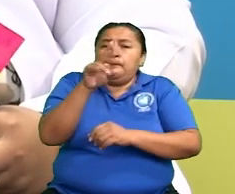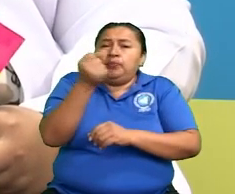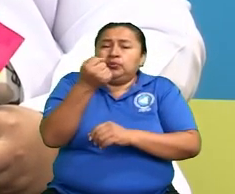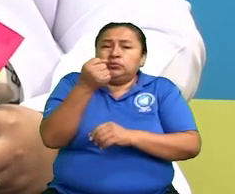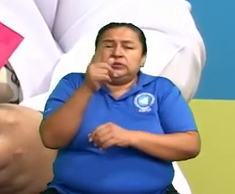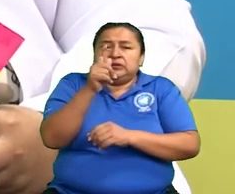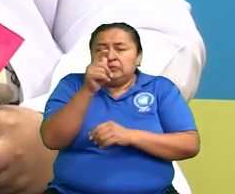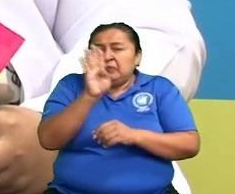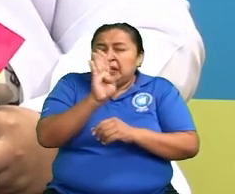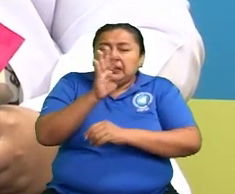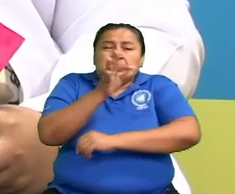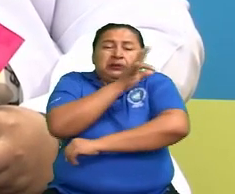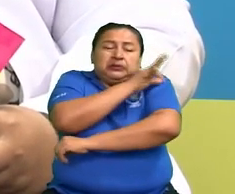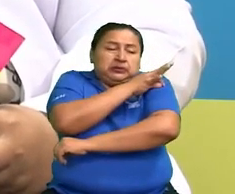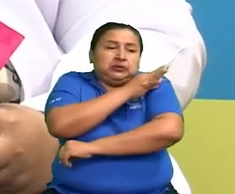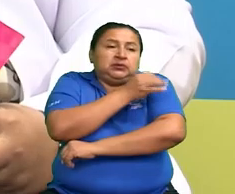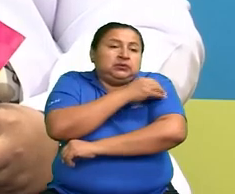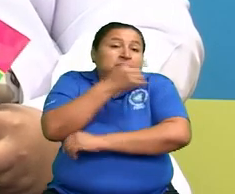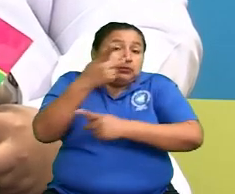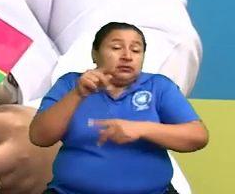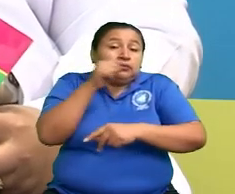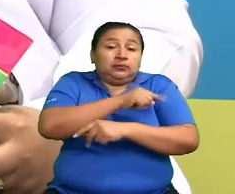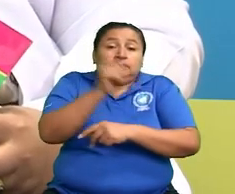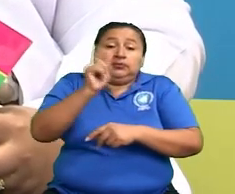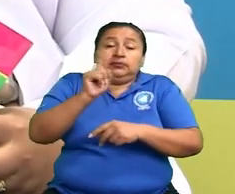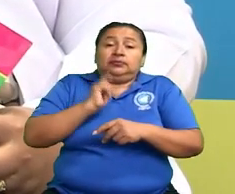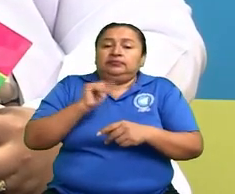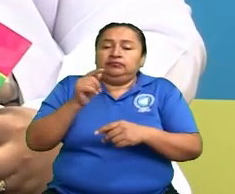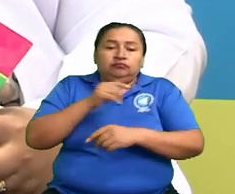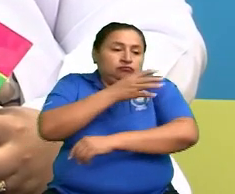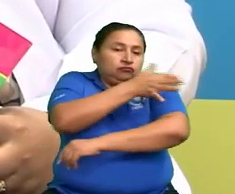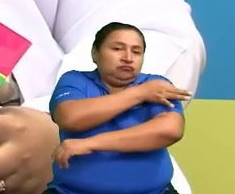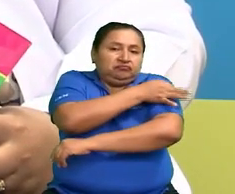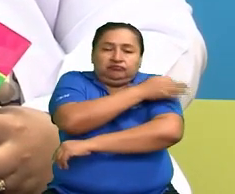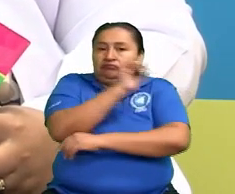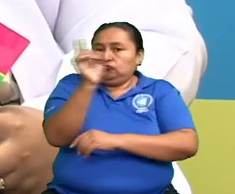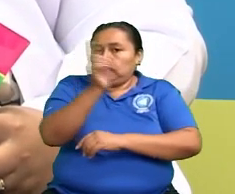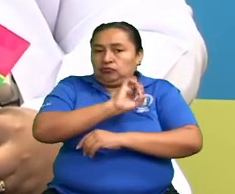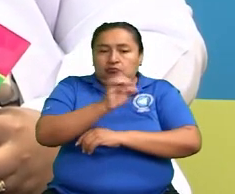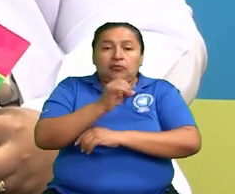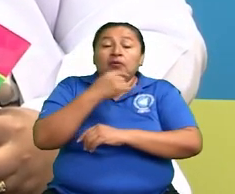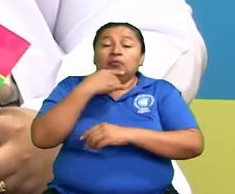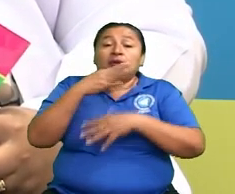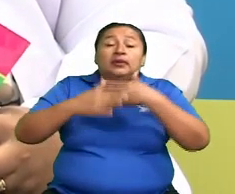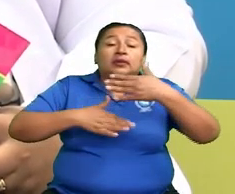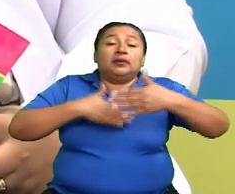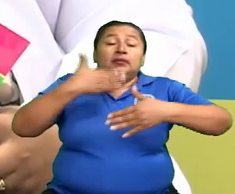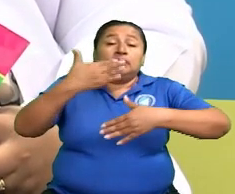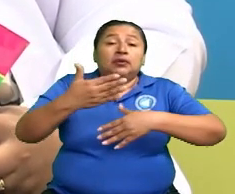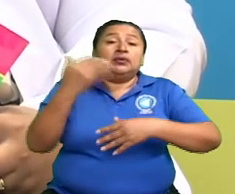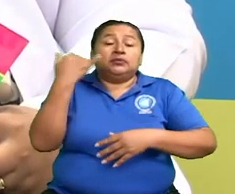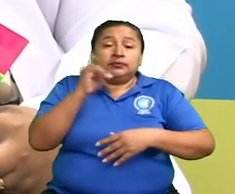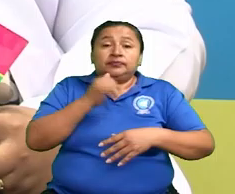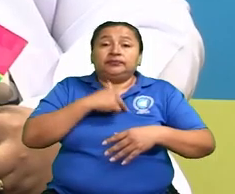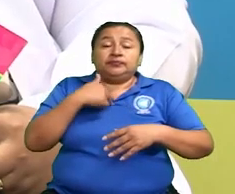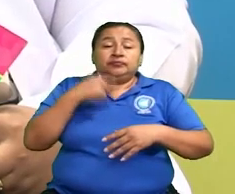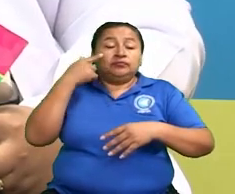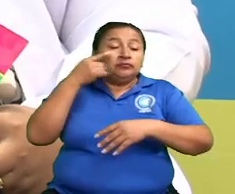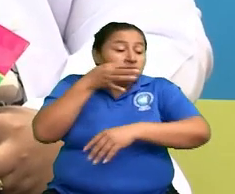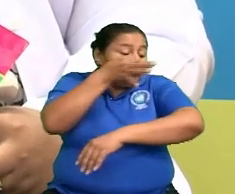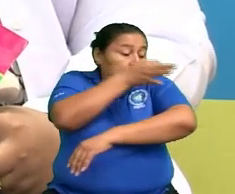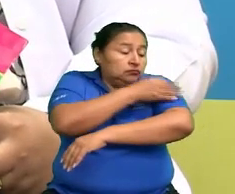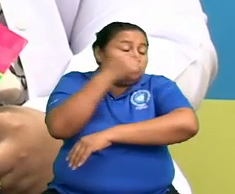pus, como que se infectó, pero eso no se manipula. ¿Por qué? Porque posteriormente eso se va a hacer la